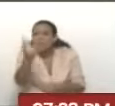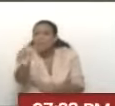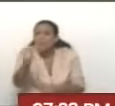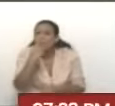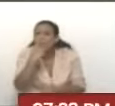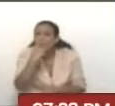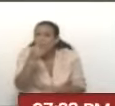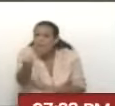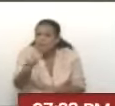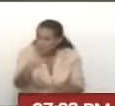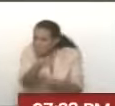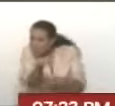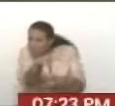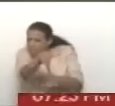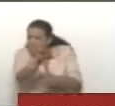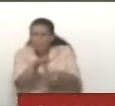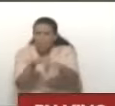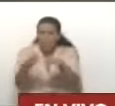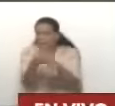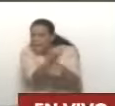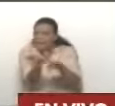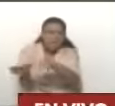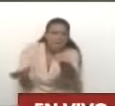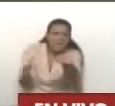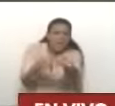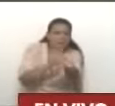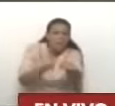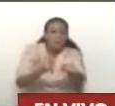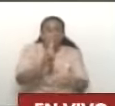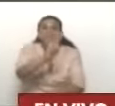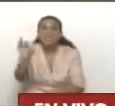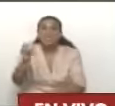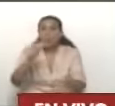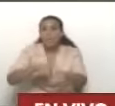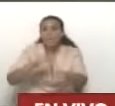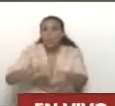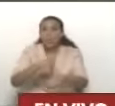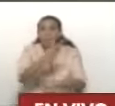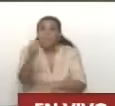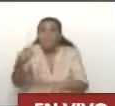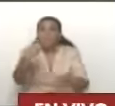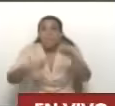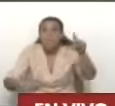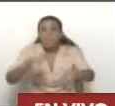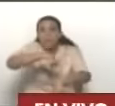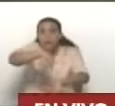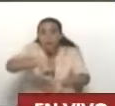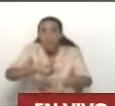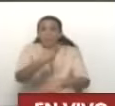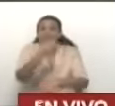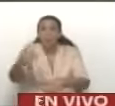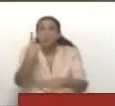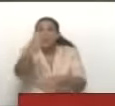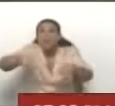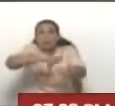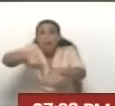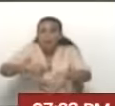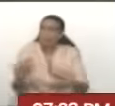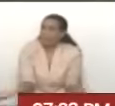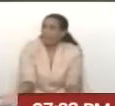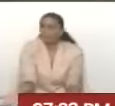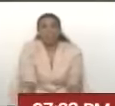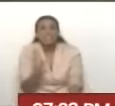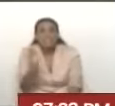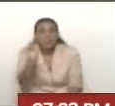minutico, por ahí un poquito más adelante cruza a la izquierda, 25 minutos, 30 minutos, 35 minutos, y yo, ¿pero qué